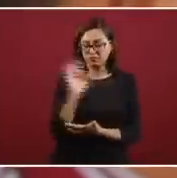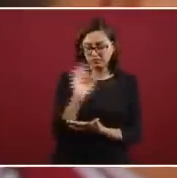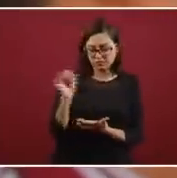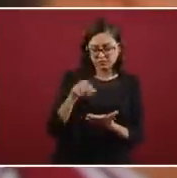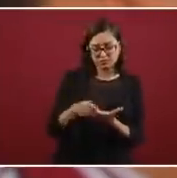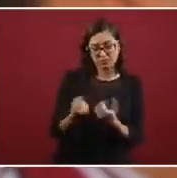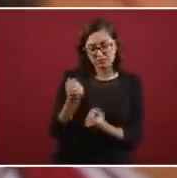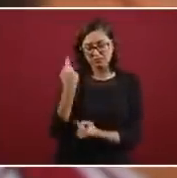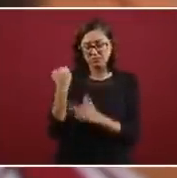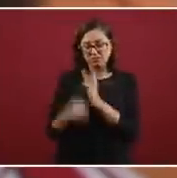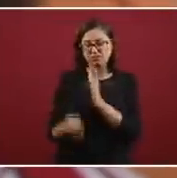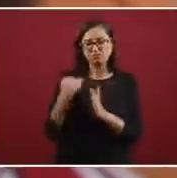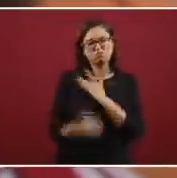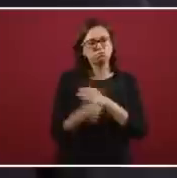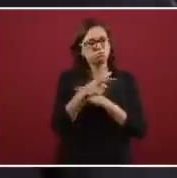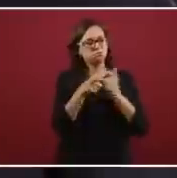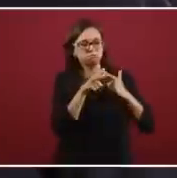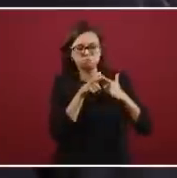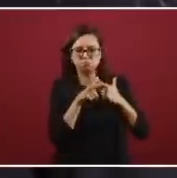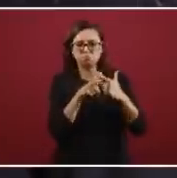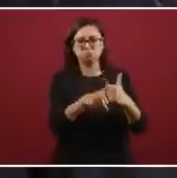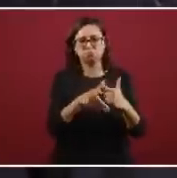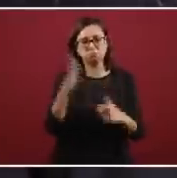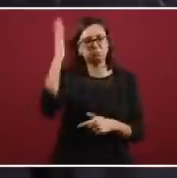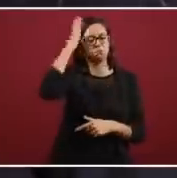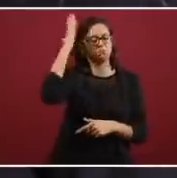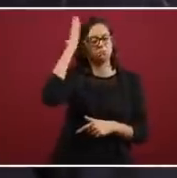perpetuarse en esos cargos. No van a haber